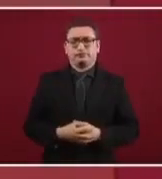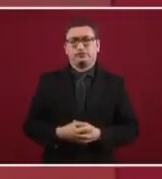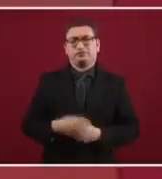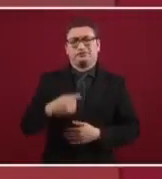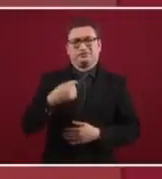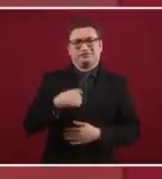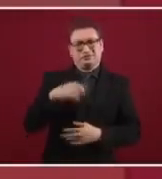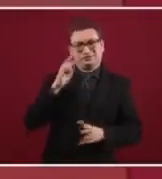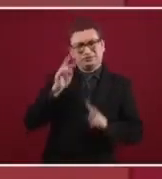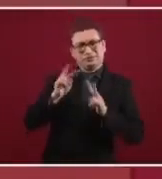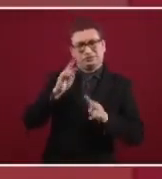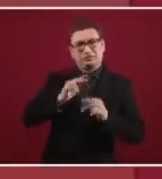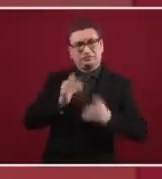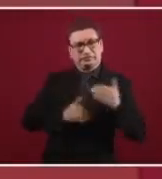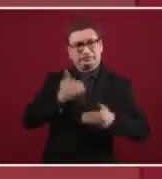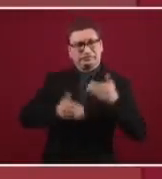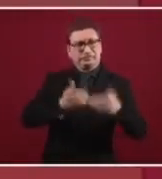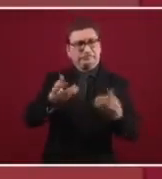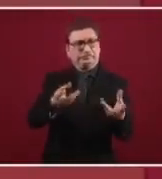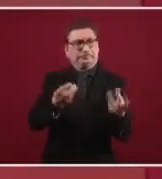porque se está avanzando mucho,